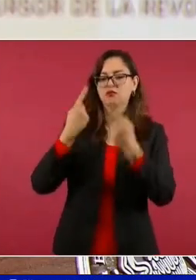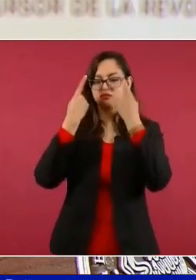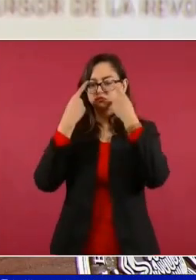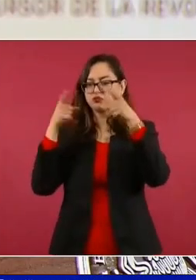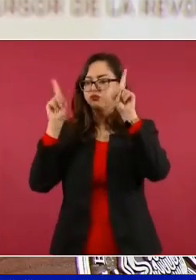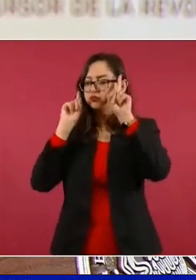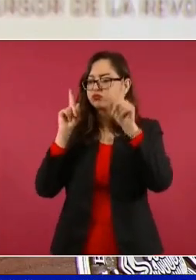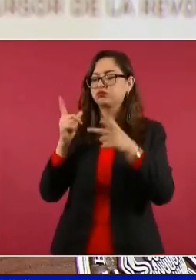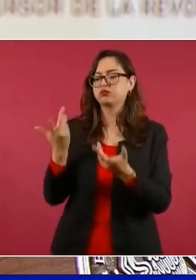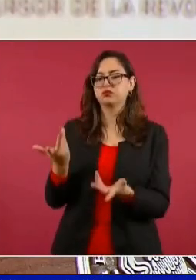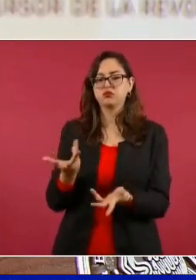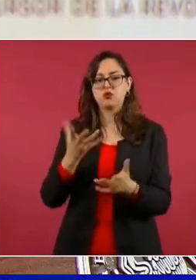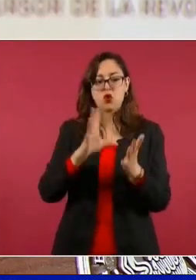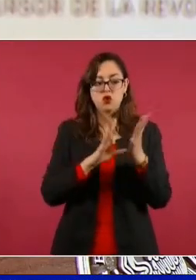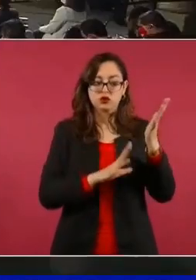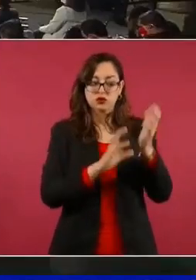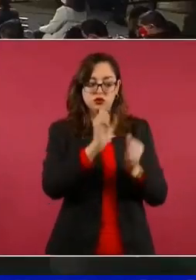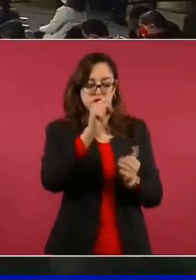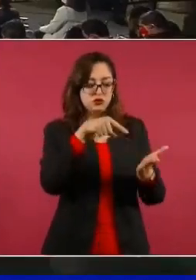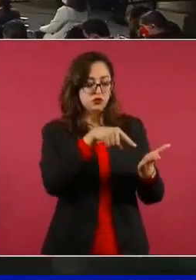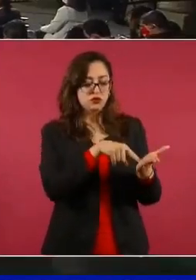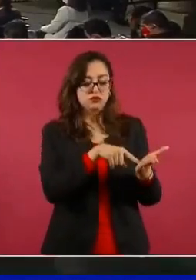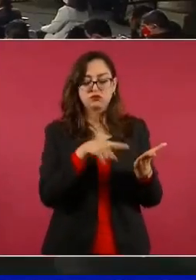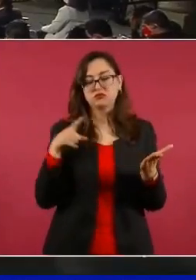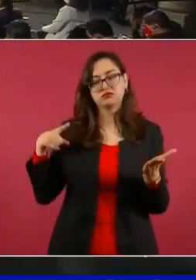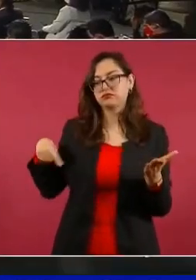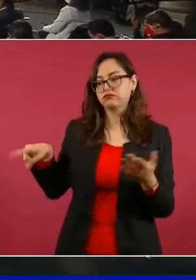violando la Constitución.